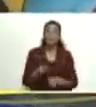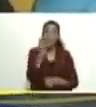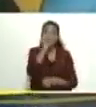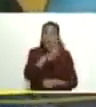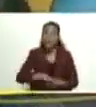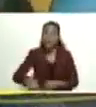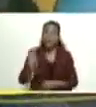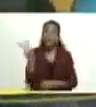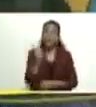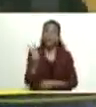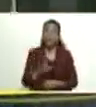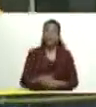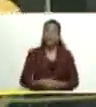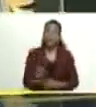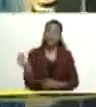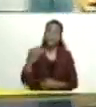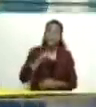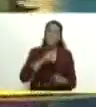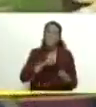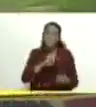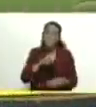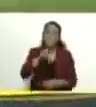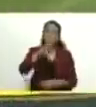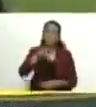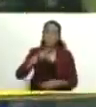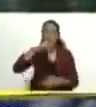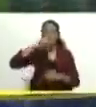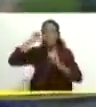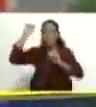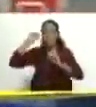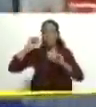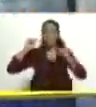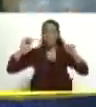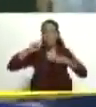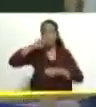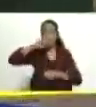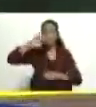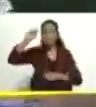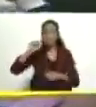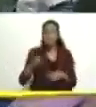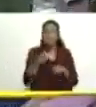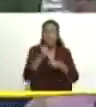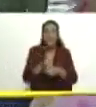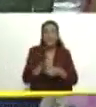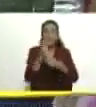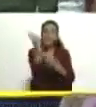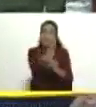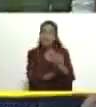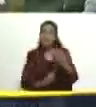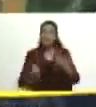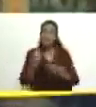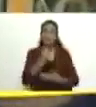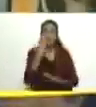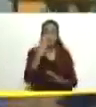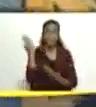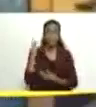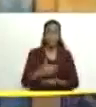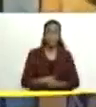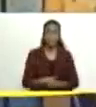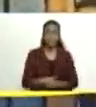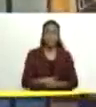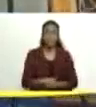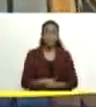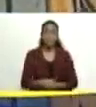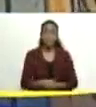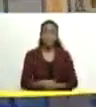pueblo. Y más arriba, Super Bigote, ¿ah? Y la burriquita. ¿Vamos a ver la burriquita?